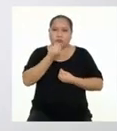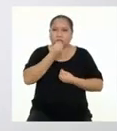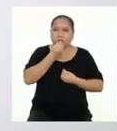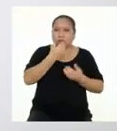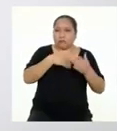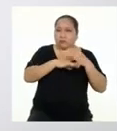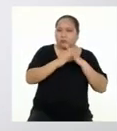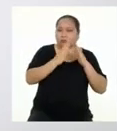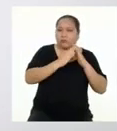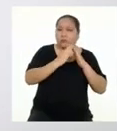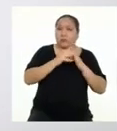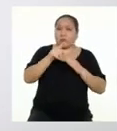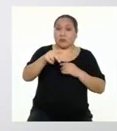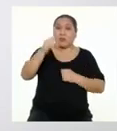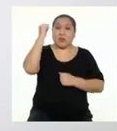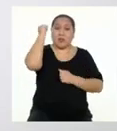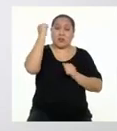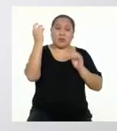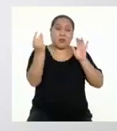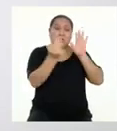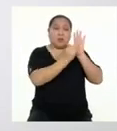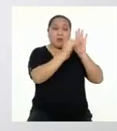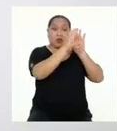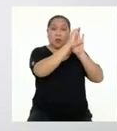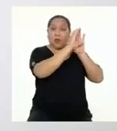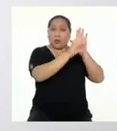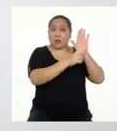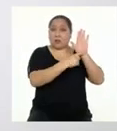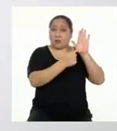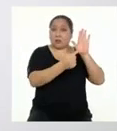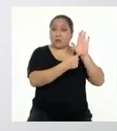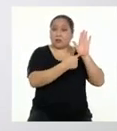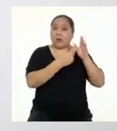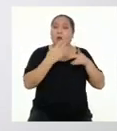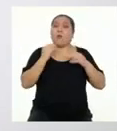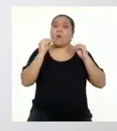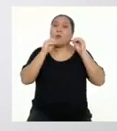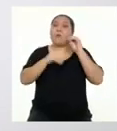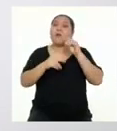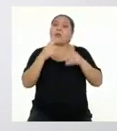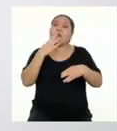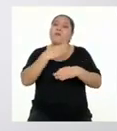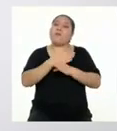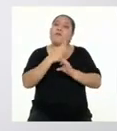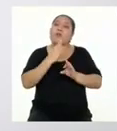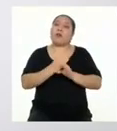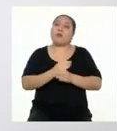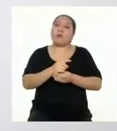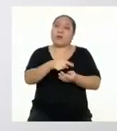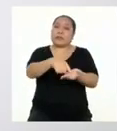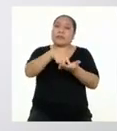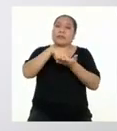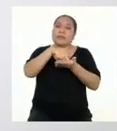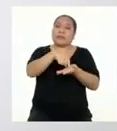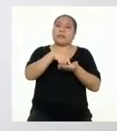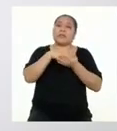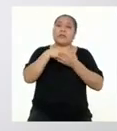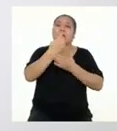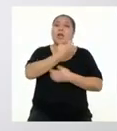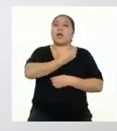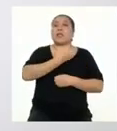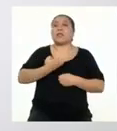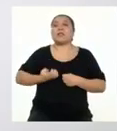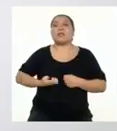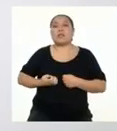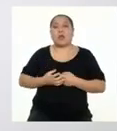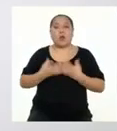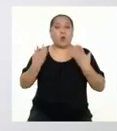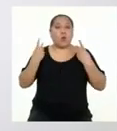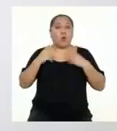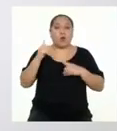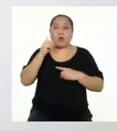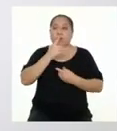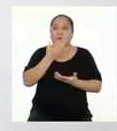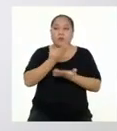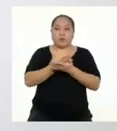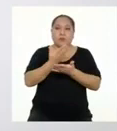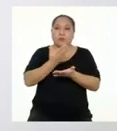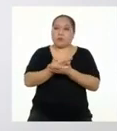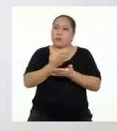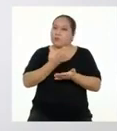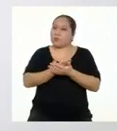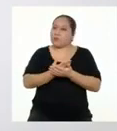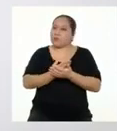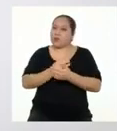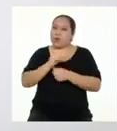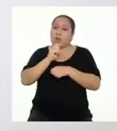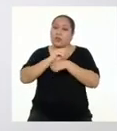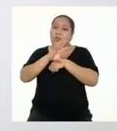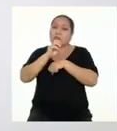derecho está reconocido en la Constitución, se pueden establecer mecanismos de exigibilidad al Estado, cuando no se garantiza